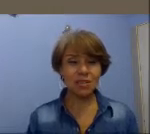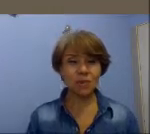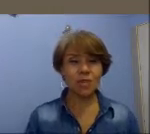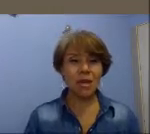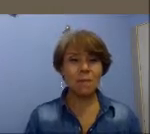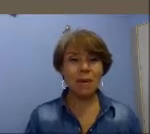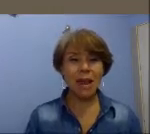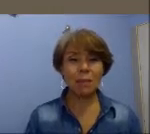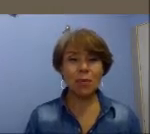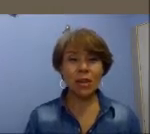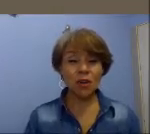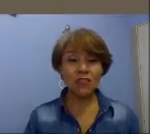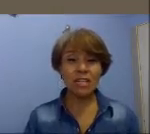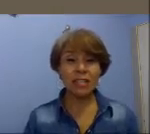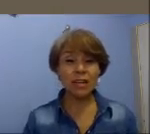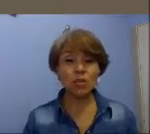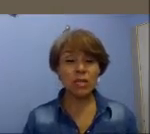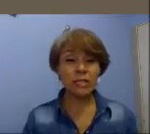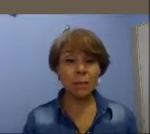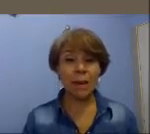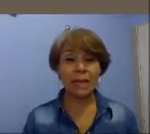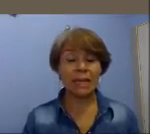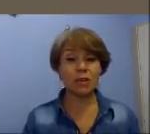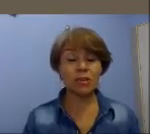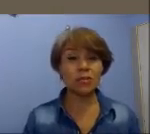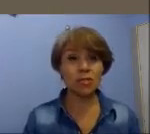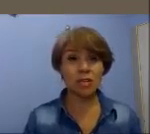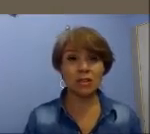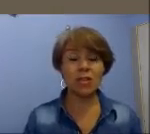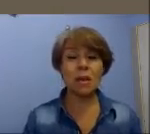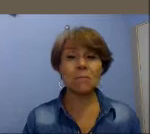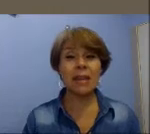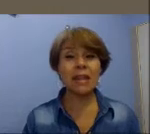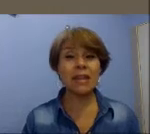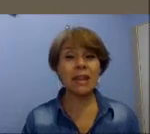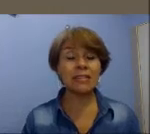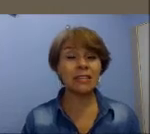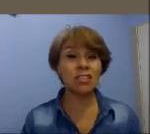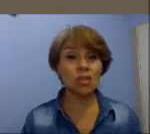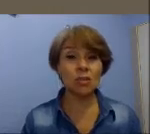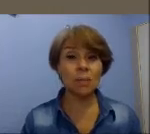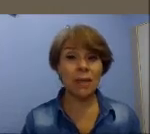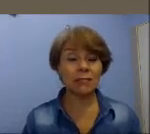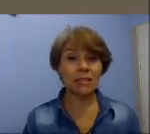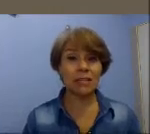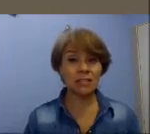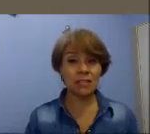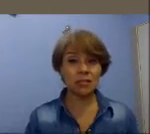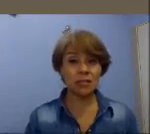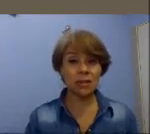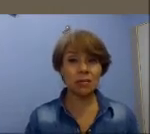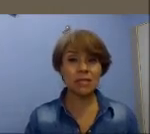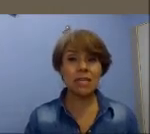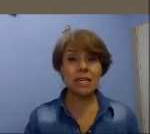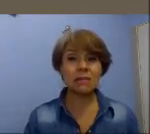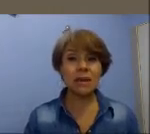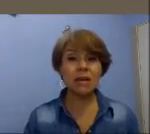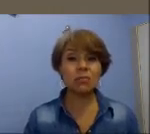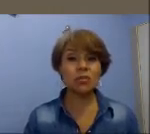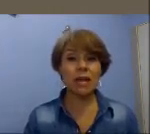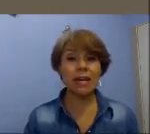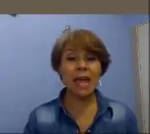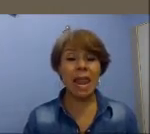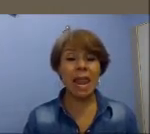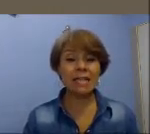Bien chicos, para poder contestar nuestra página número 7, van a ir a la sección de pegatinas y recortables y van